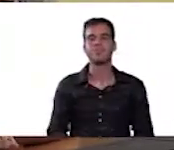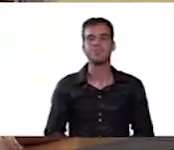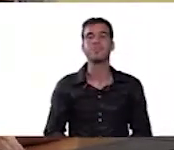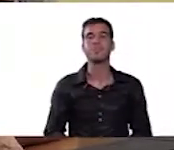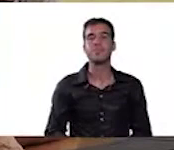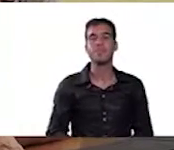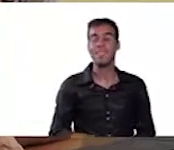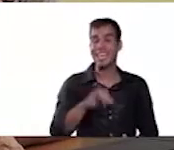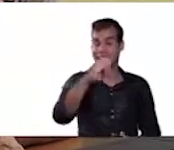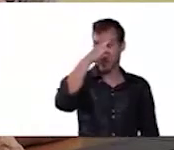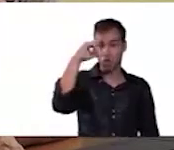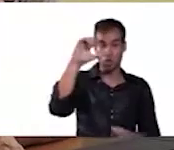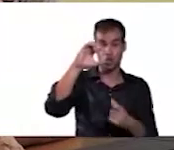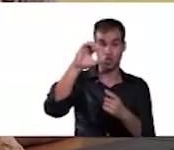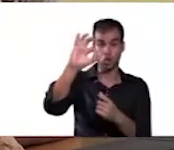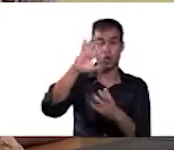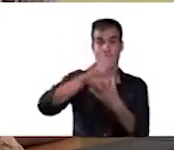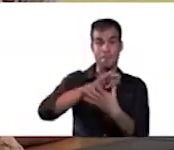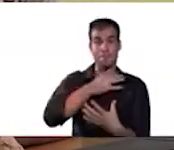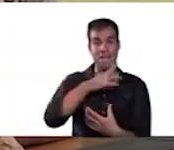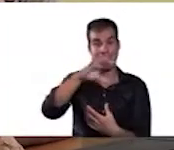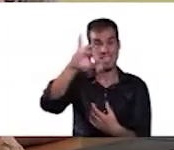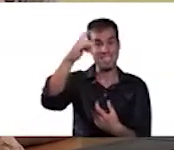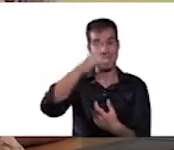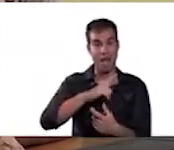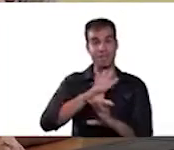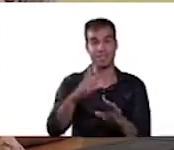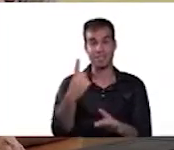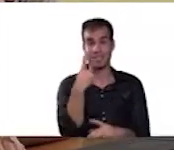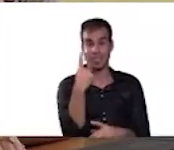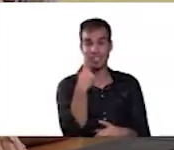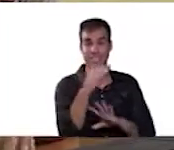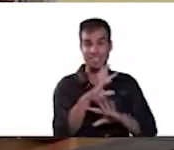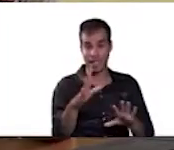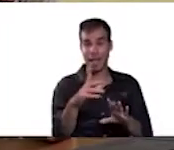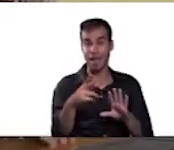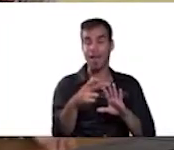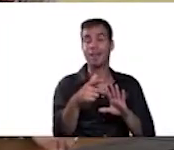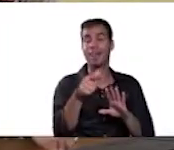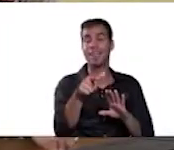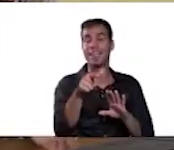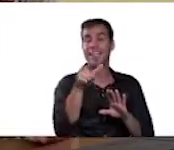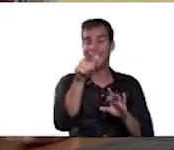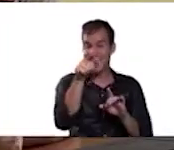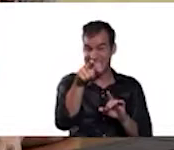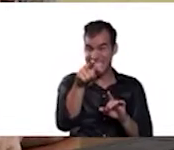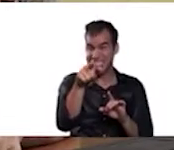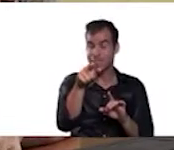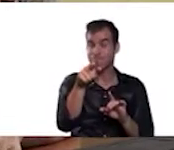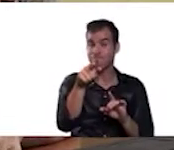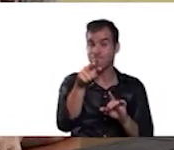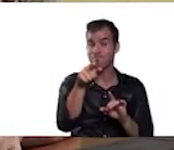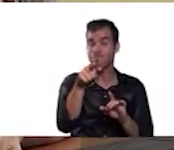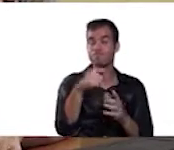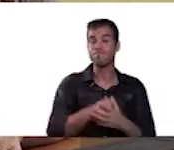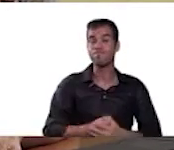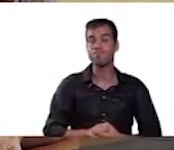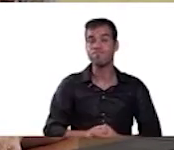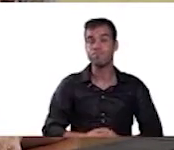la isomería de cadena. Vieron en alquenos y alquinos que además de la isomería de cadena